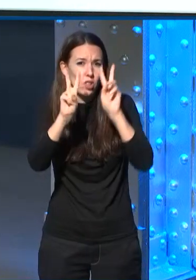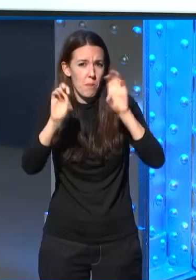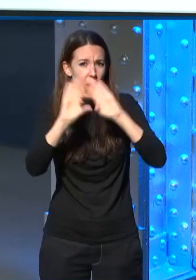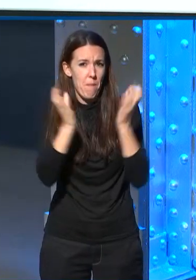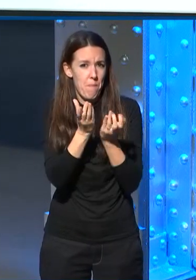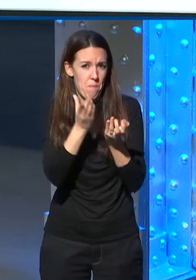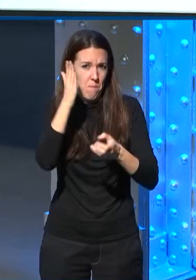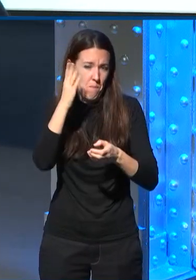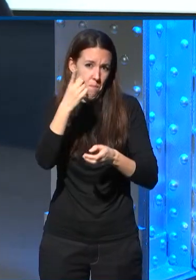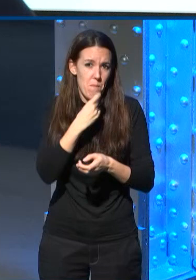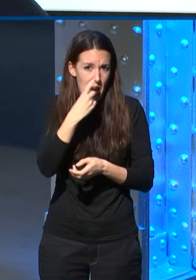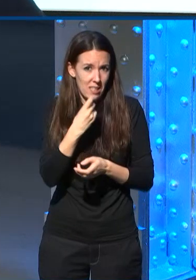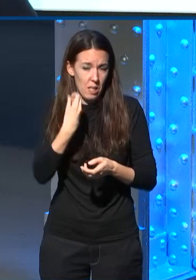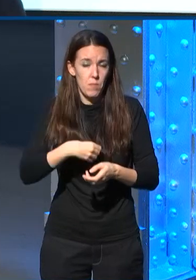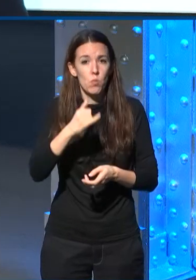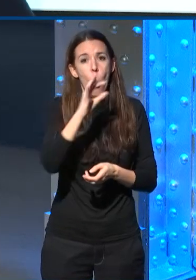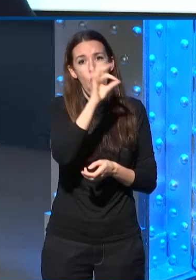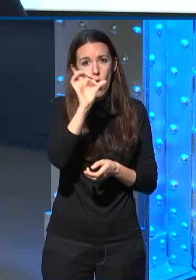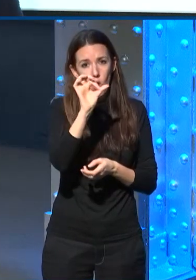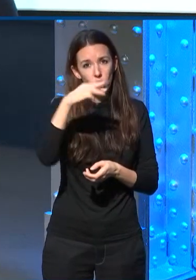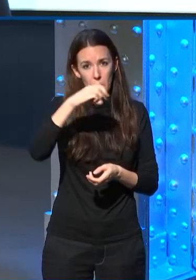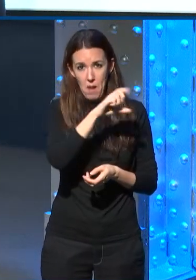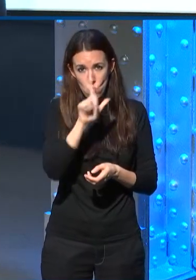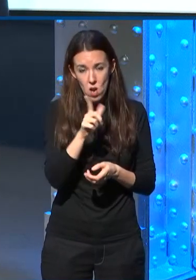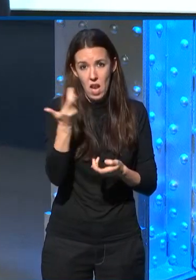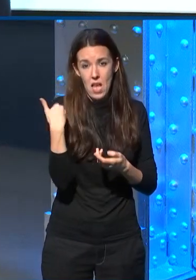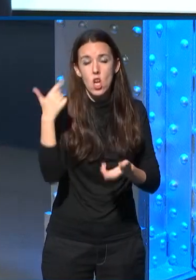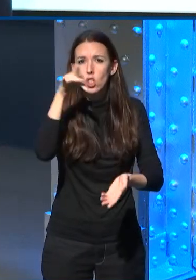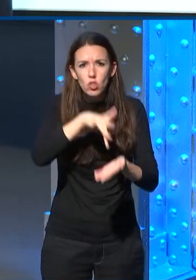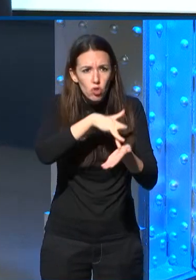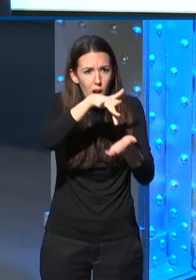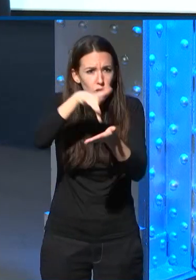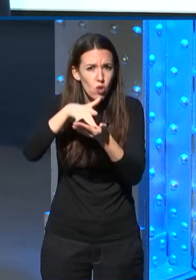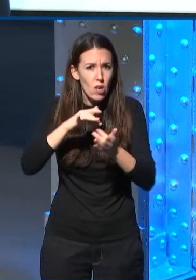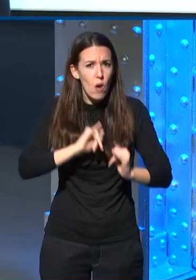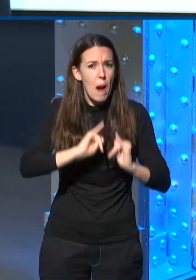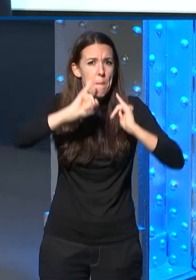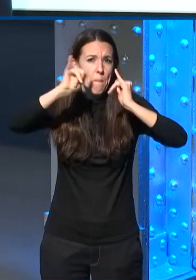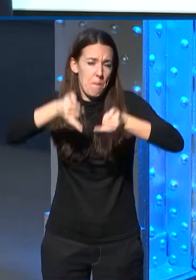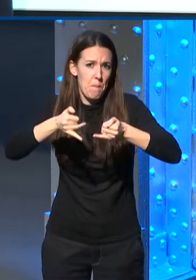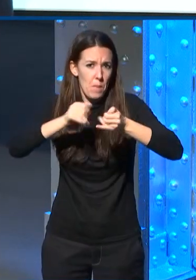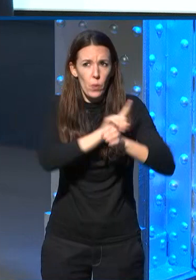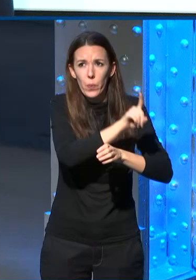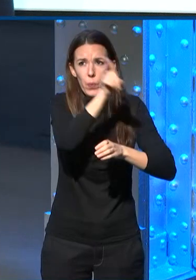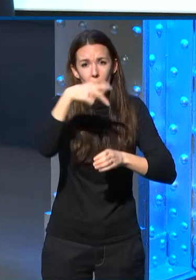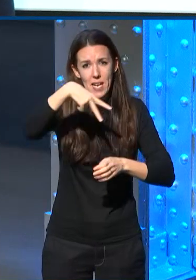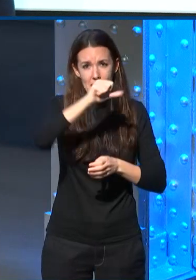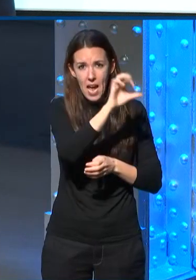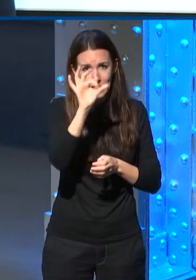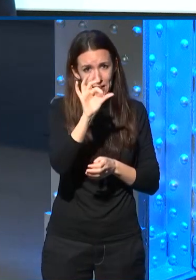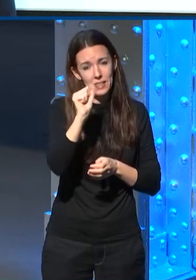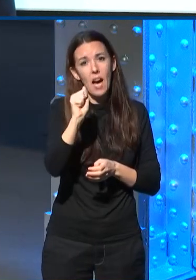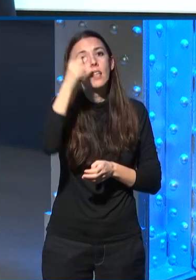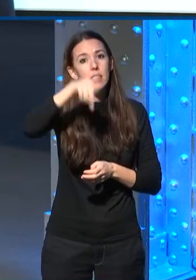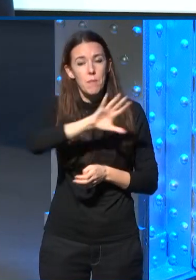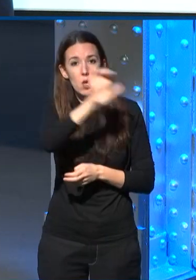fue la presentación de José Manuel Grandela, que ha sido actor de casi todas las misiones espaciales de la NASA y muchas europeas